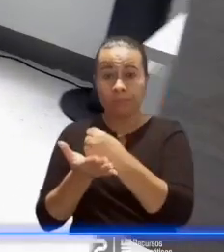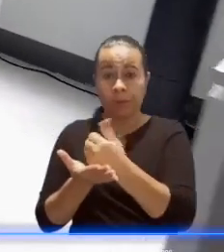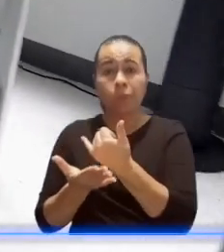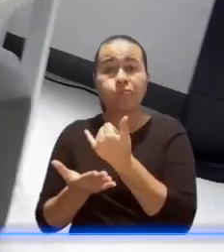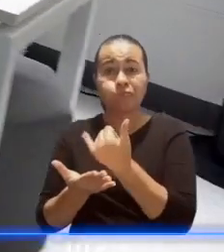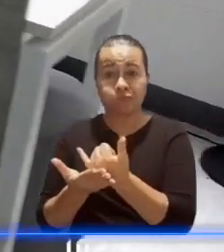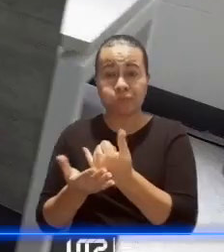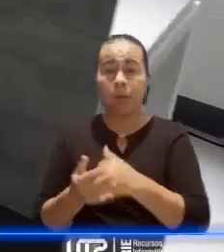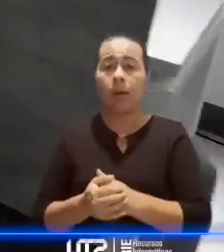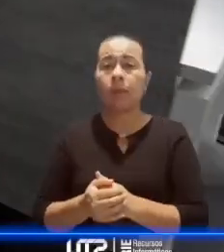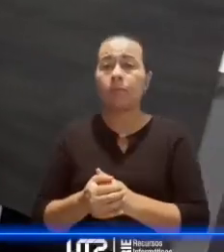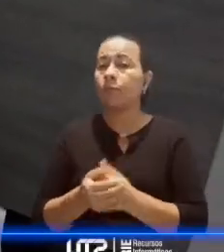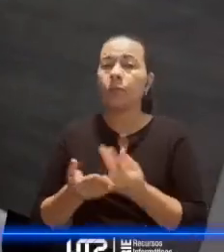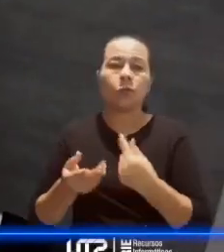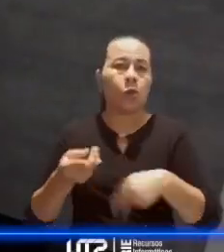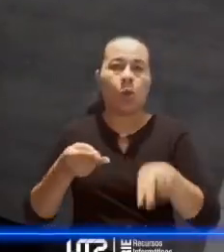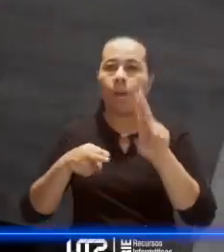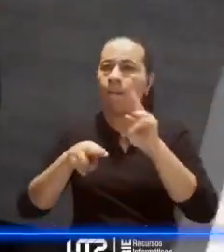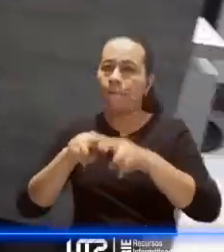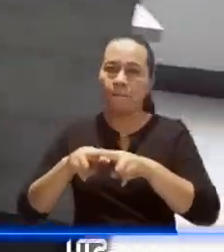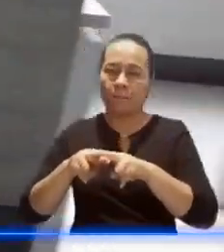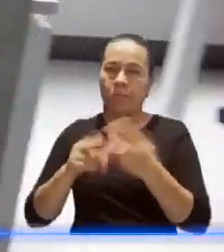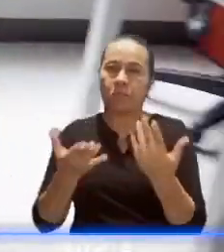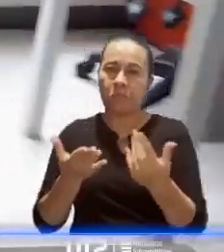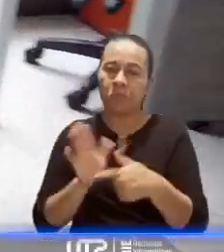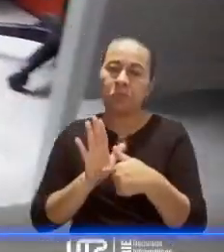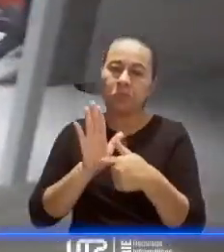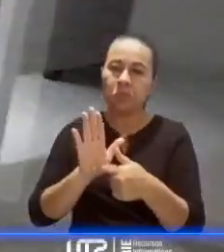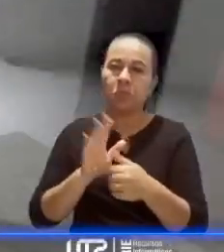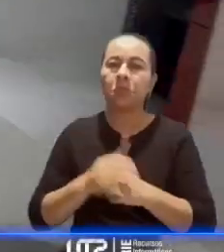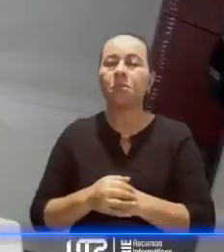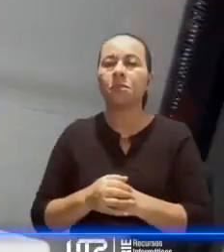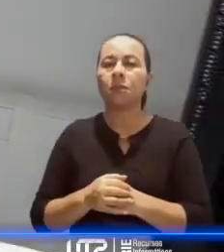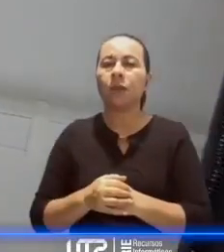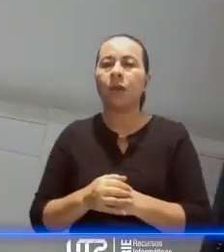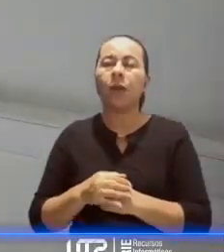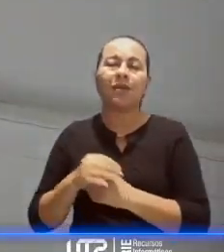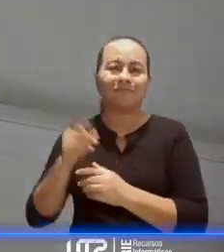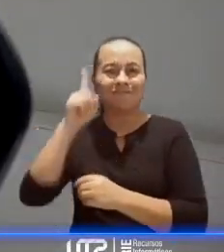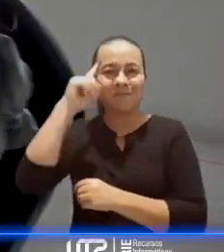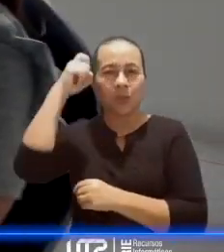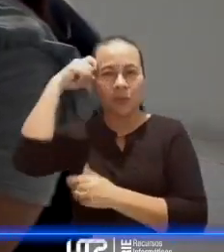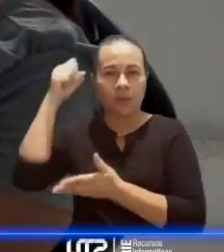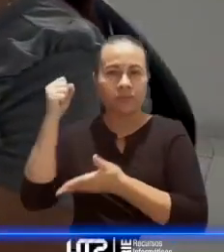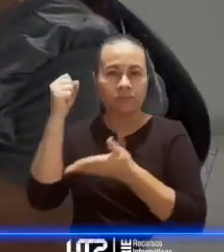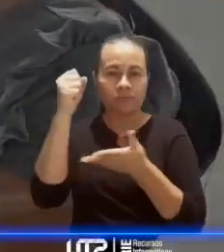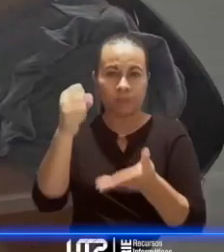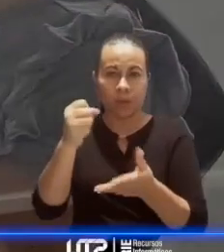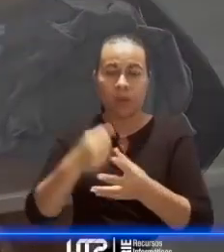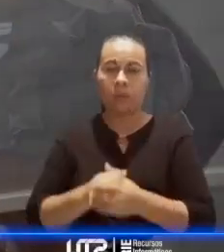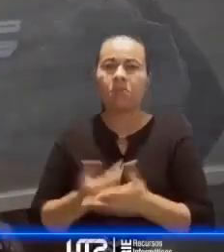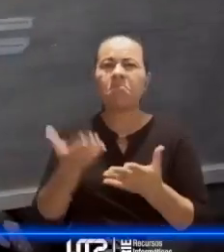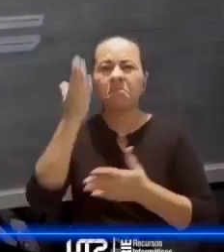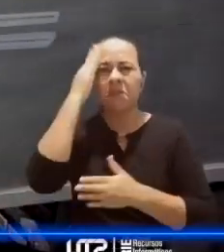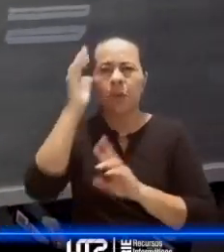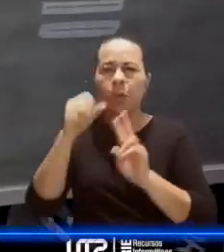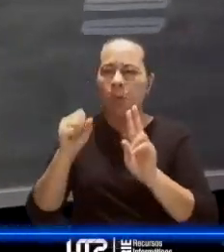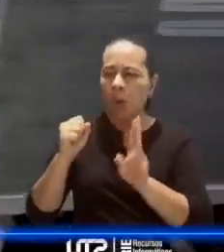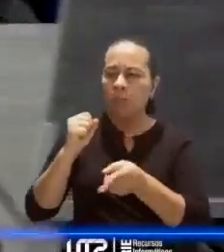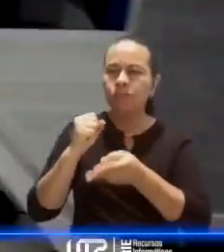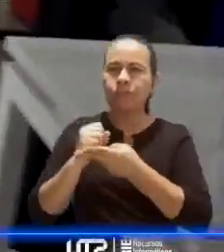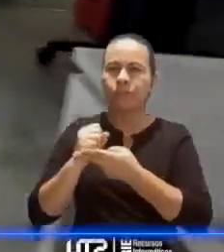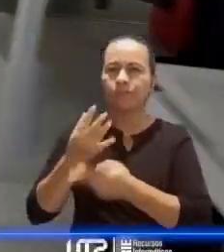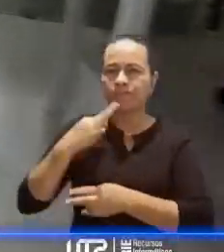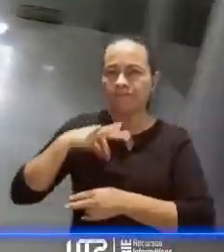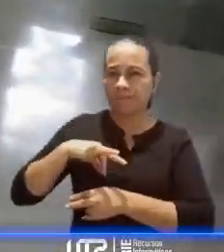ingresos corrientes se encuentran los ingresos no tributarios que incluyen la proyección de los recursos de la Nación para funcionamiento e